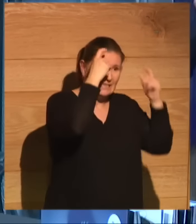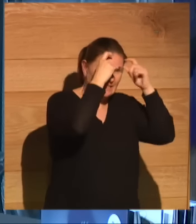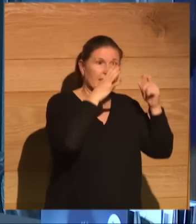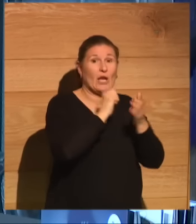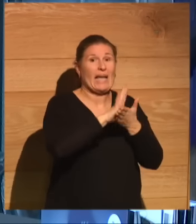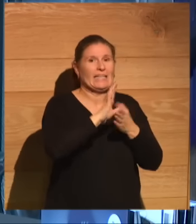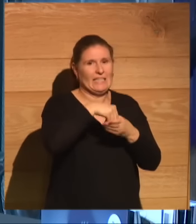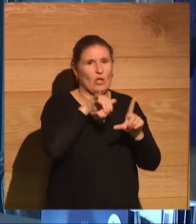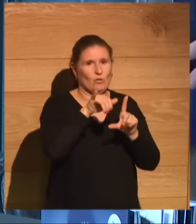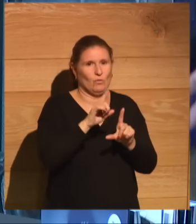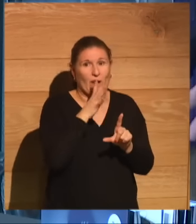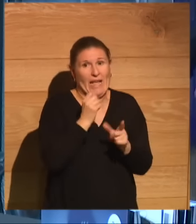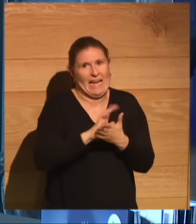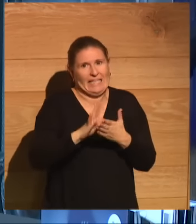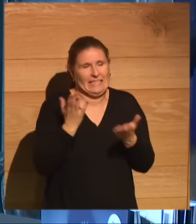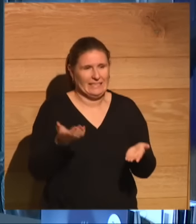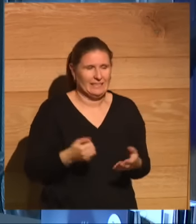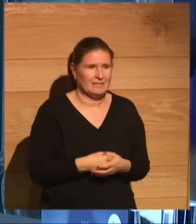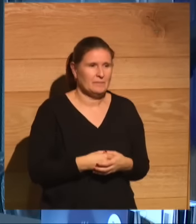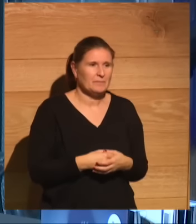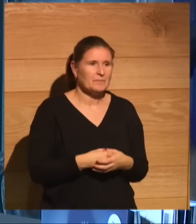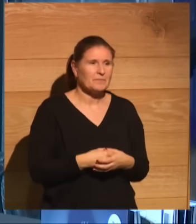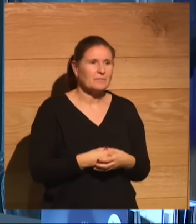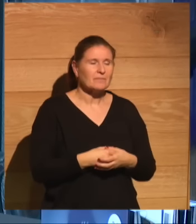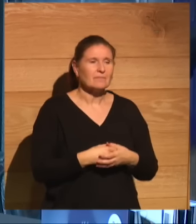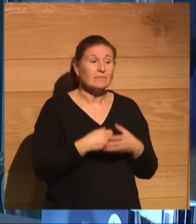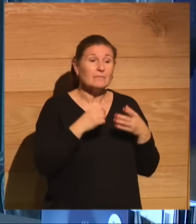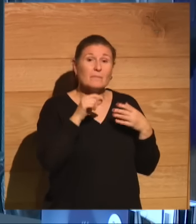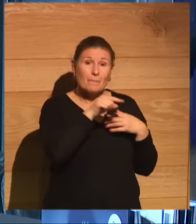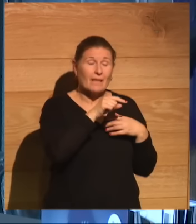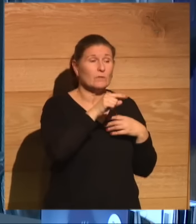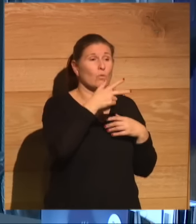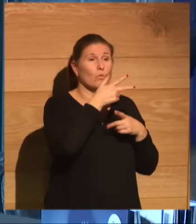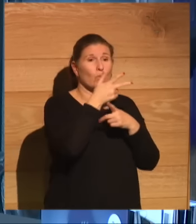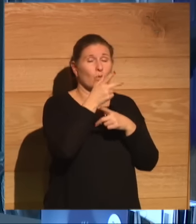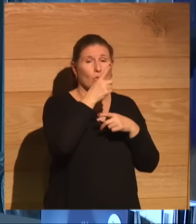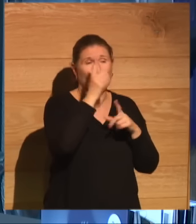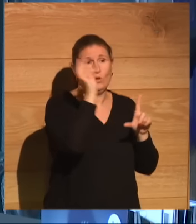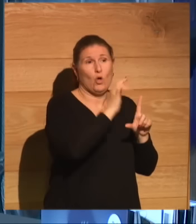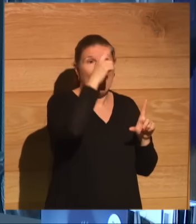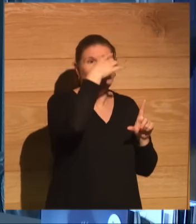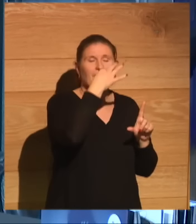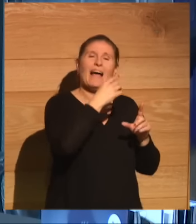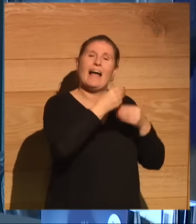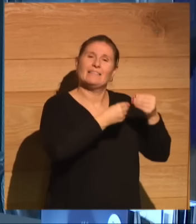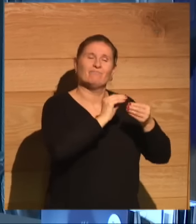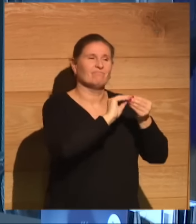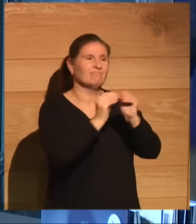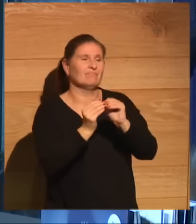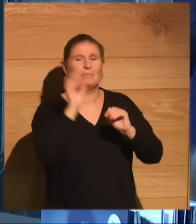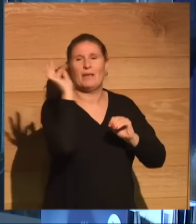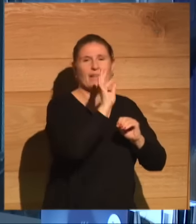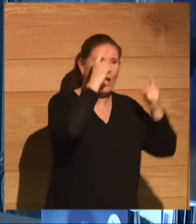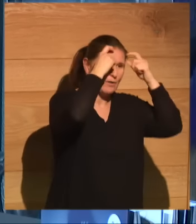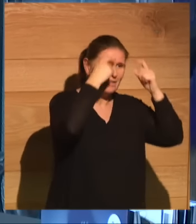España, en el que hay una... es un documental de estos típicos de así se hacen las películas de Walt Disney, de alegría.